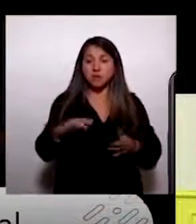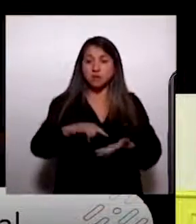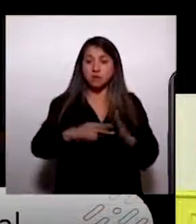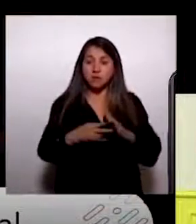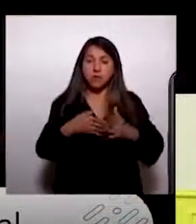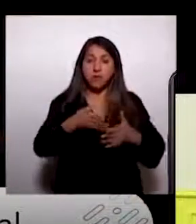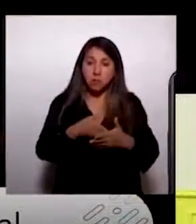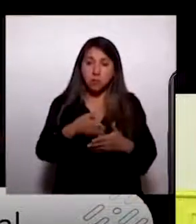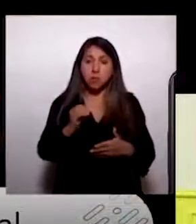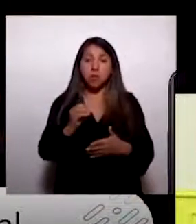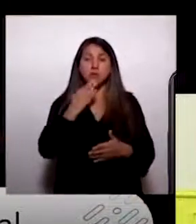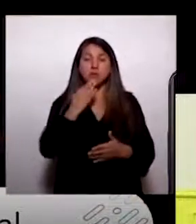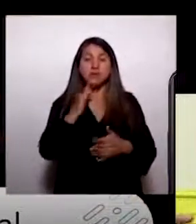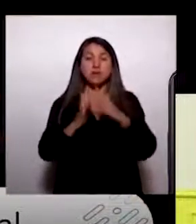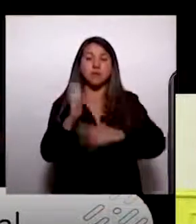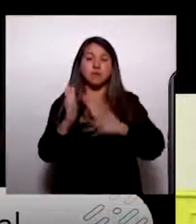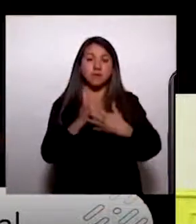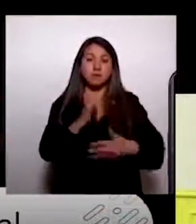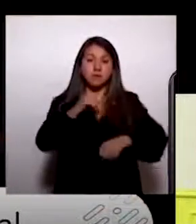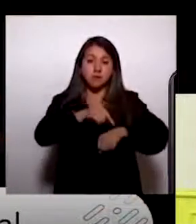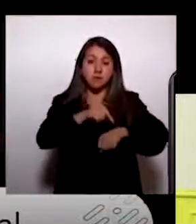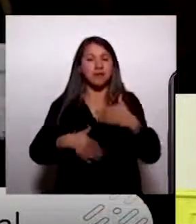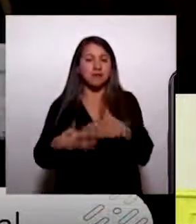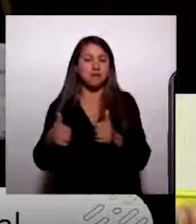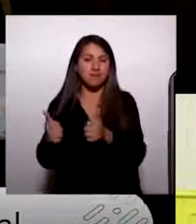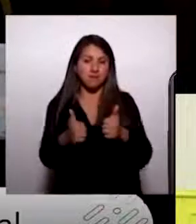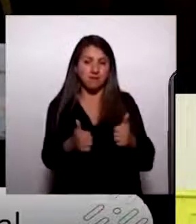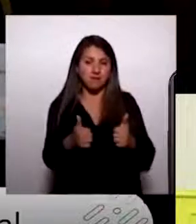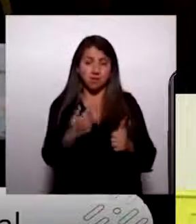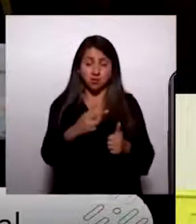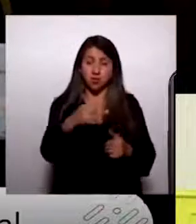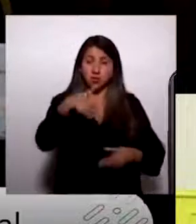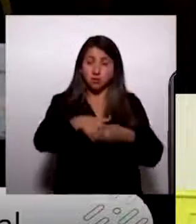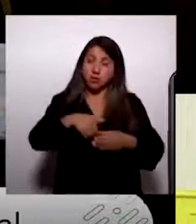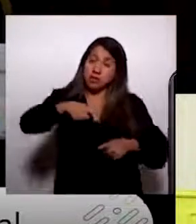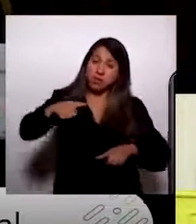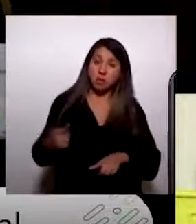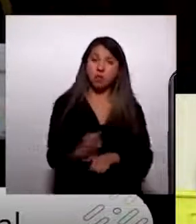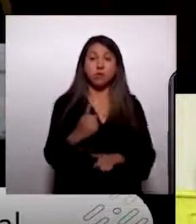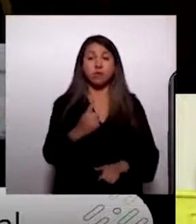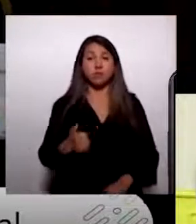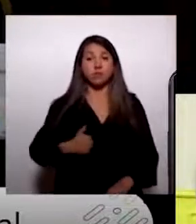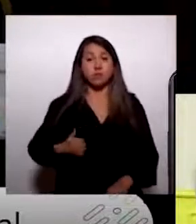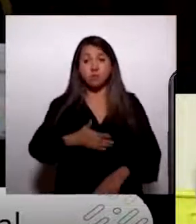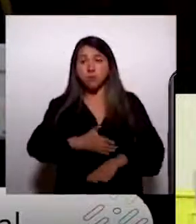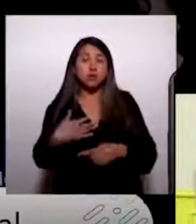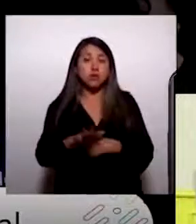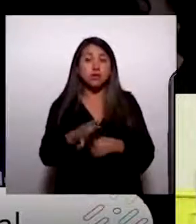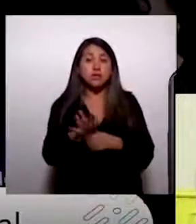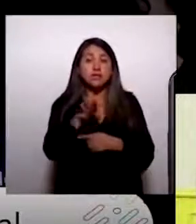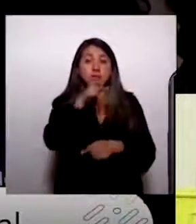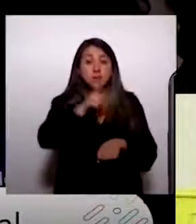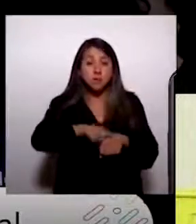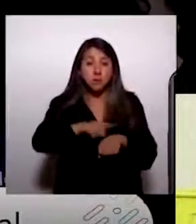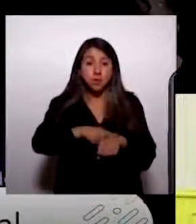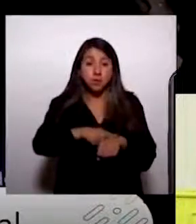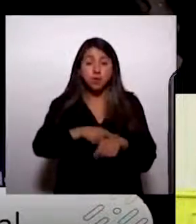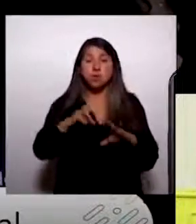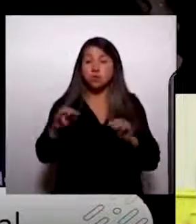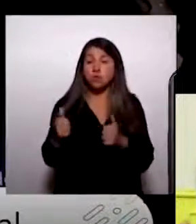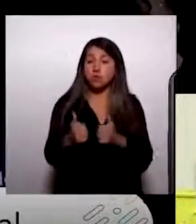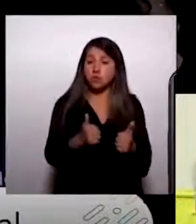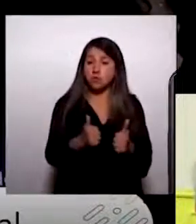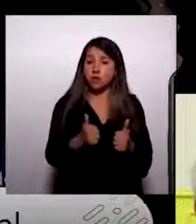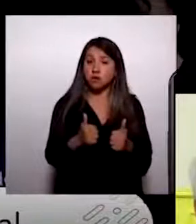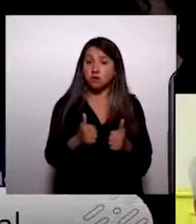artículo 135, 135, 135. Y le dice claramente, le raya la cancha y le dice qué es